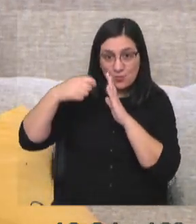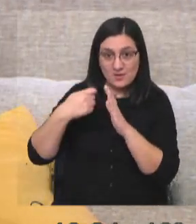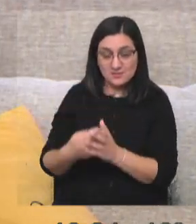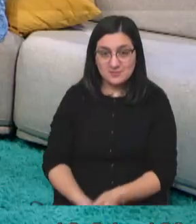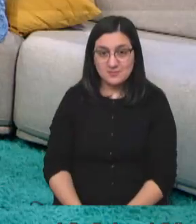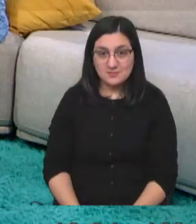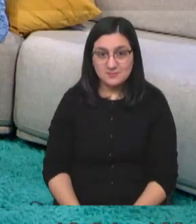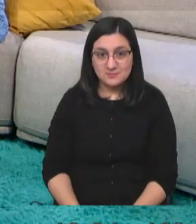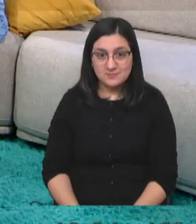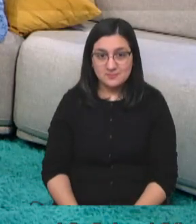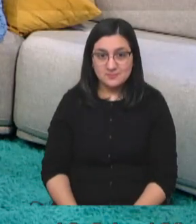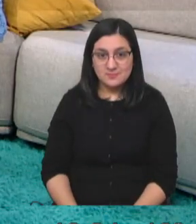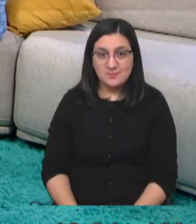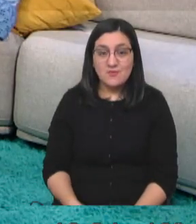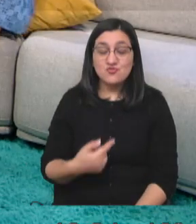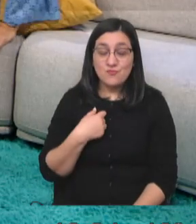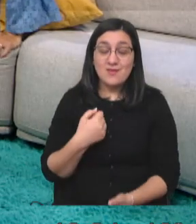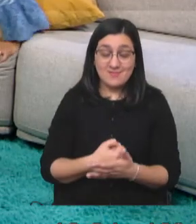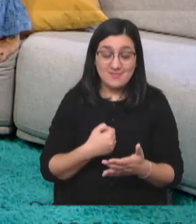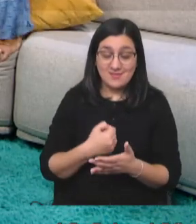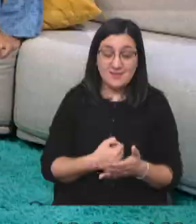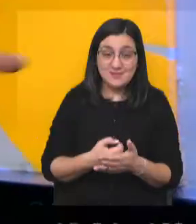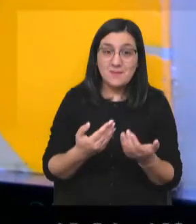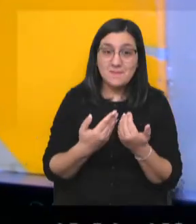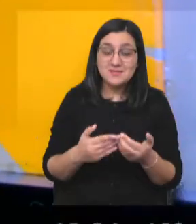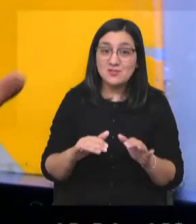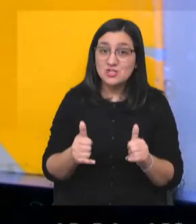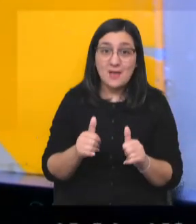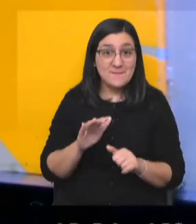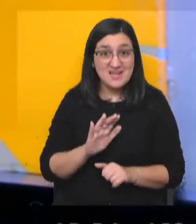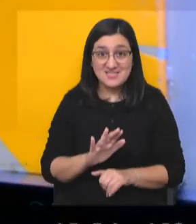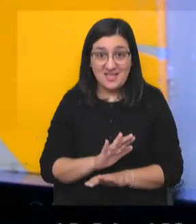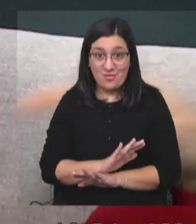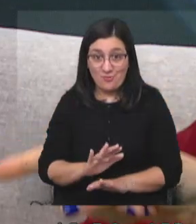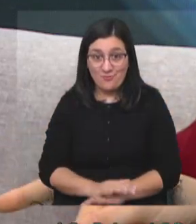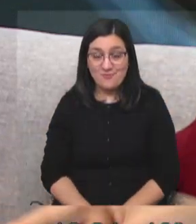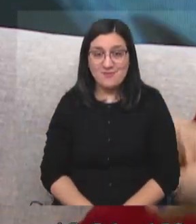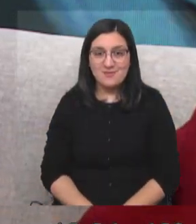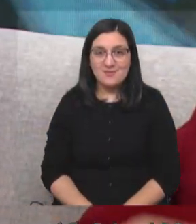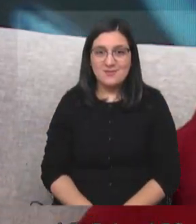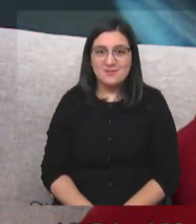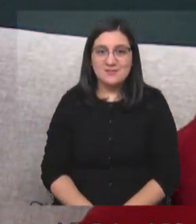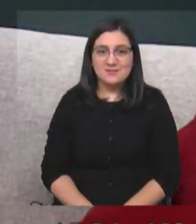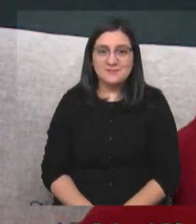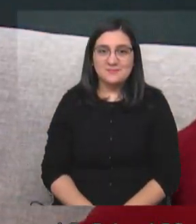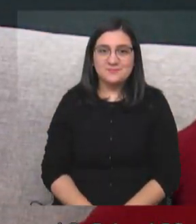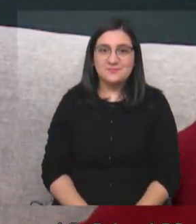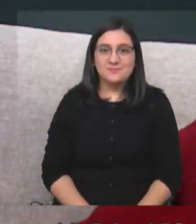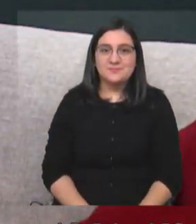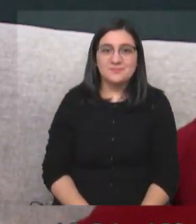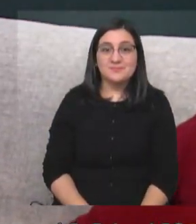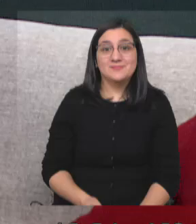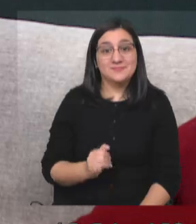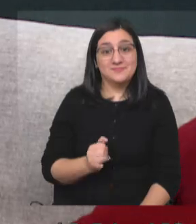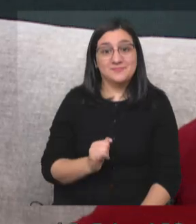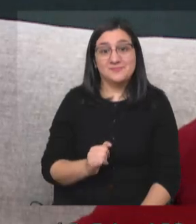mantener, Cuervo? Vamos a hacer el intento. ¿Cómo les va? Arrancá la columna amenazado ya. Sí, sí. No, va a ser frío. Ocupa este gallo recortado